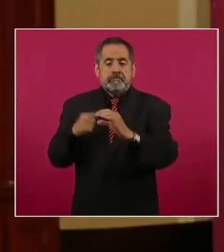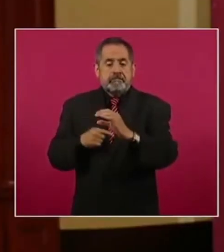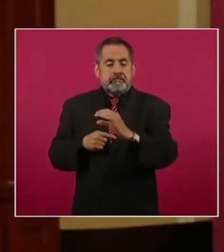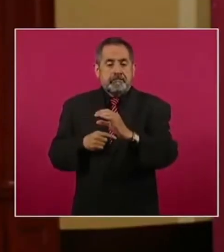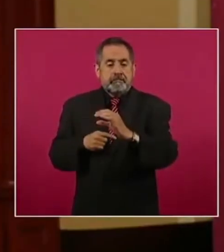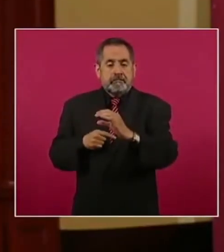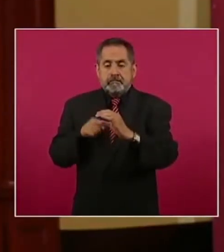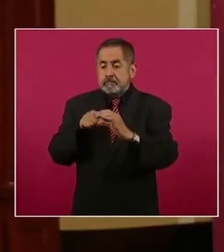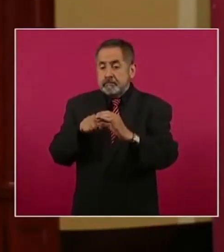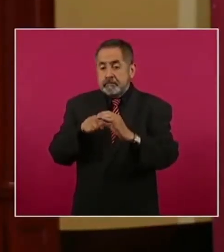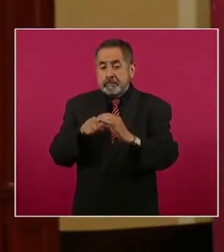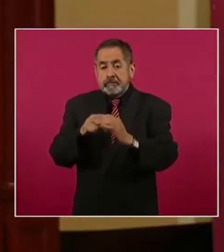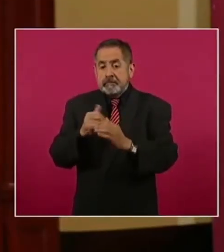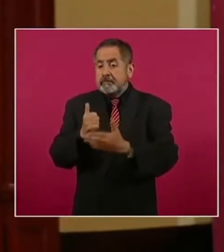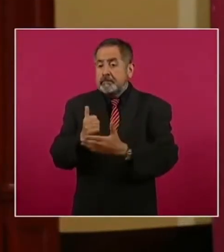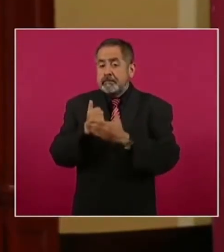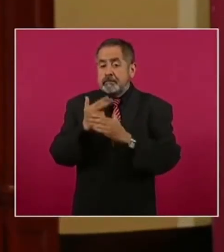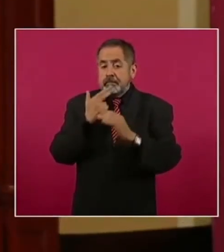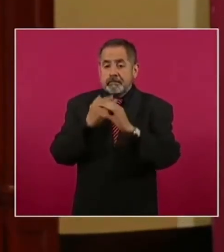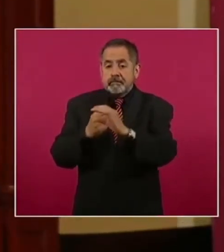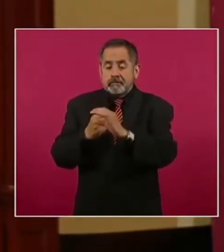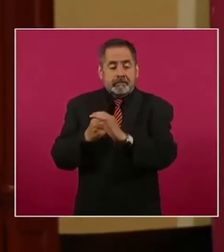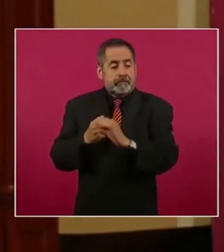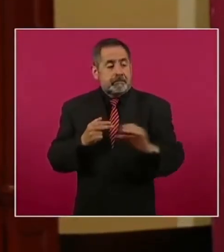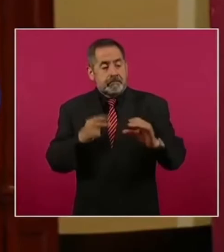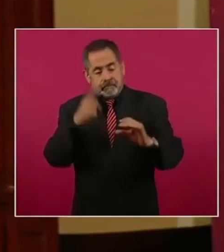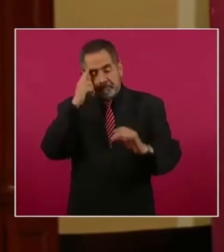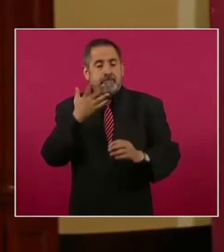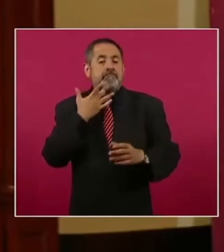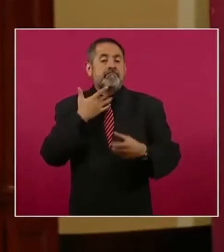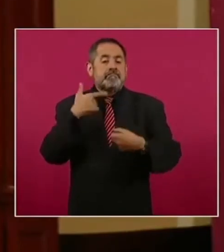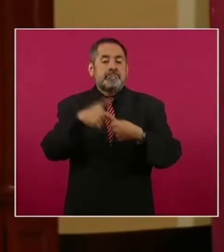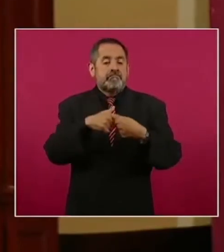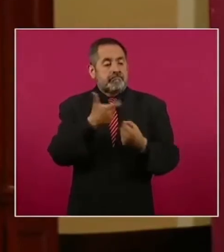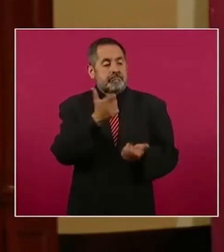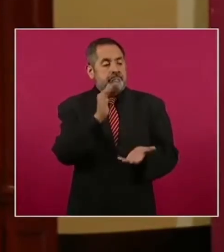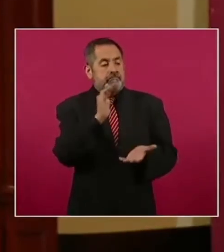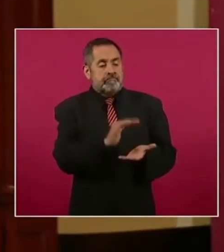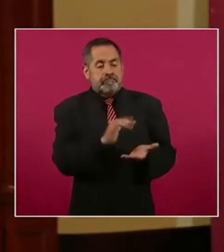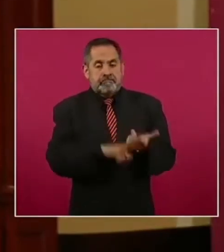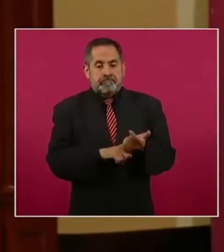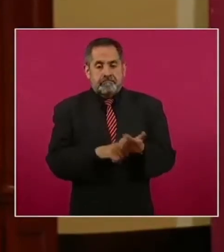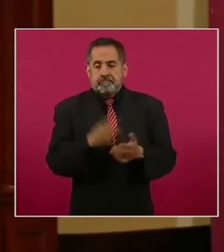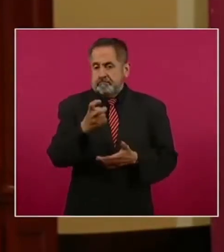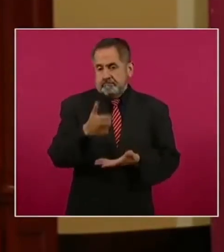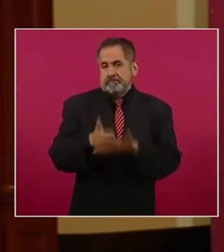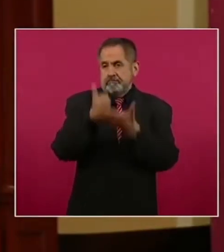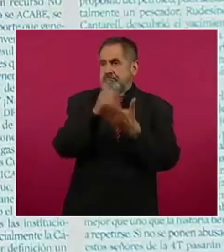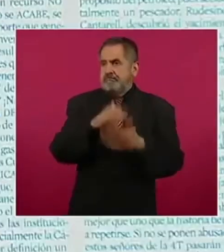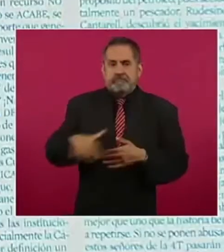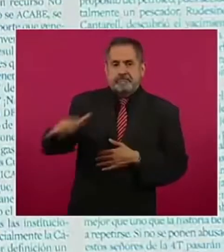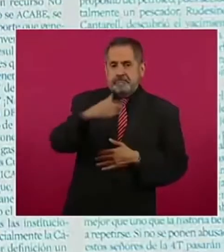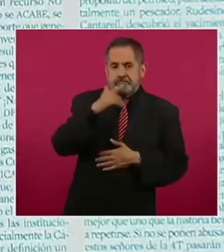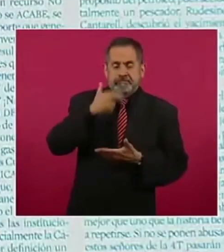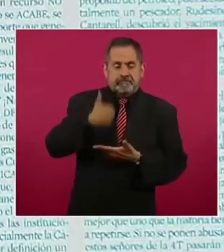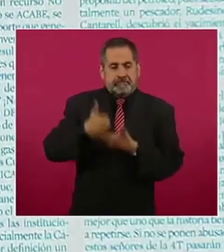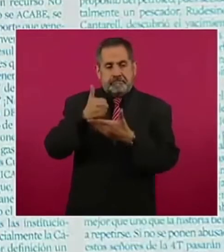nos está permitiendo que no aumente el precio de la gasolina, y esto ayuda al pueblo.